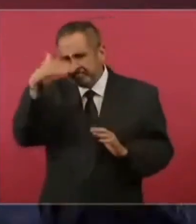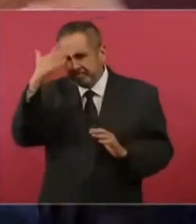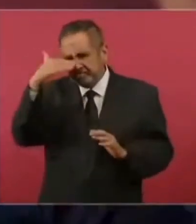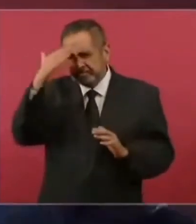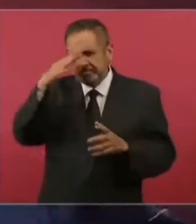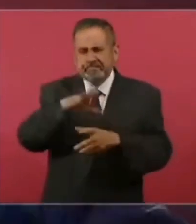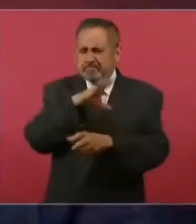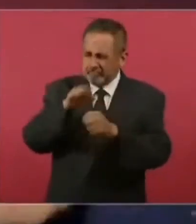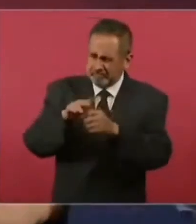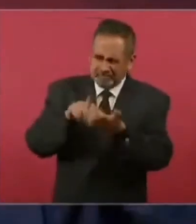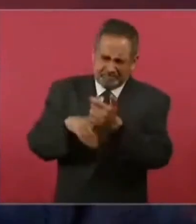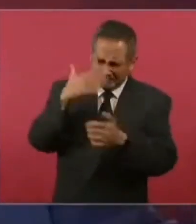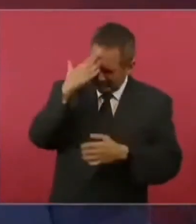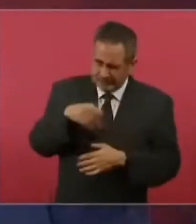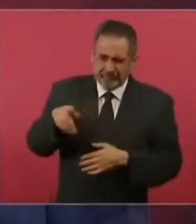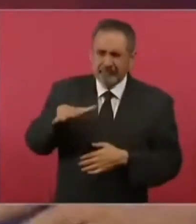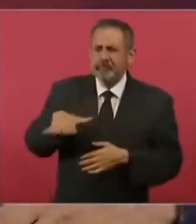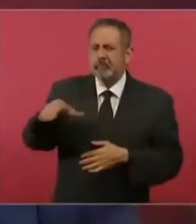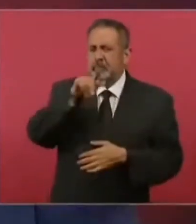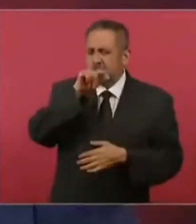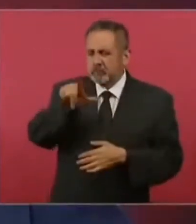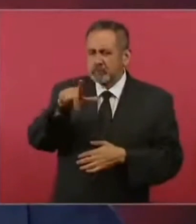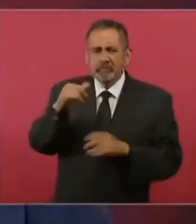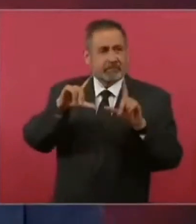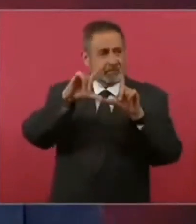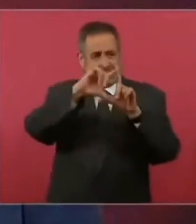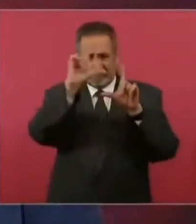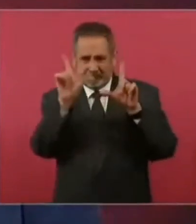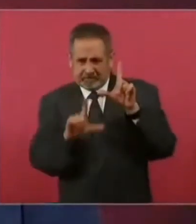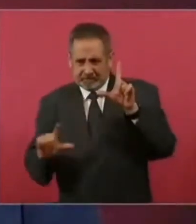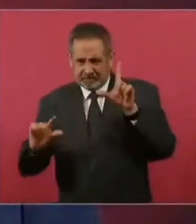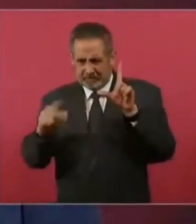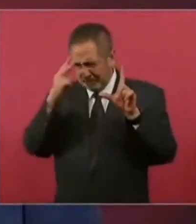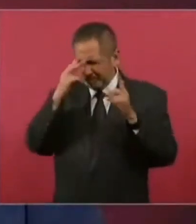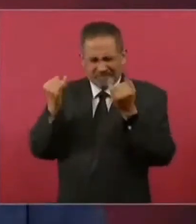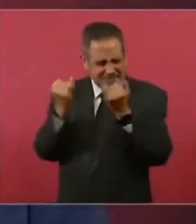En Jalisco y en todo México,